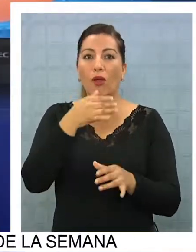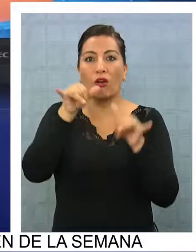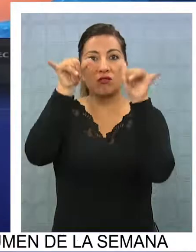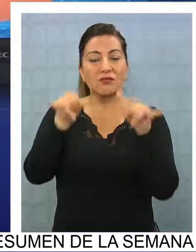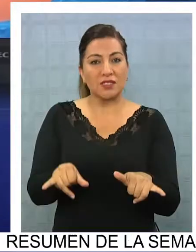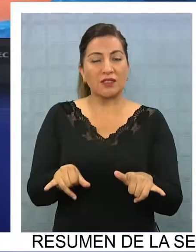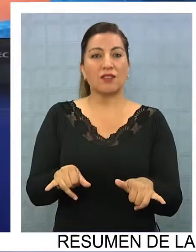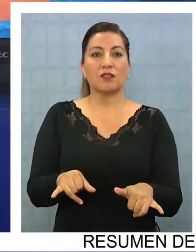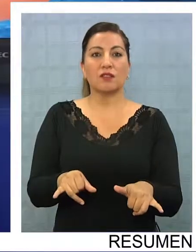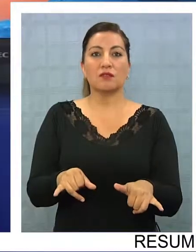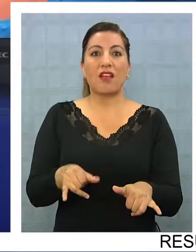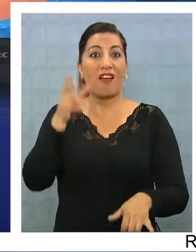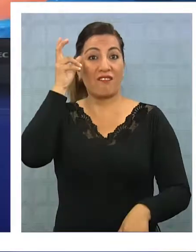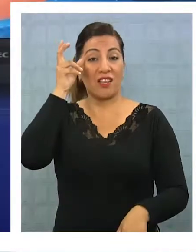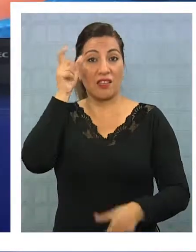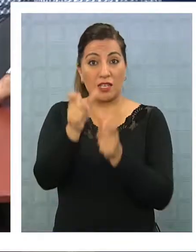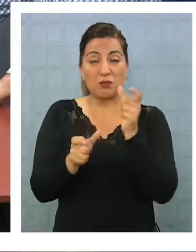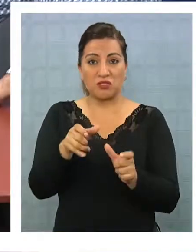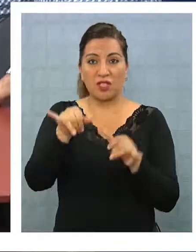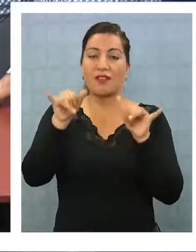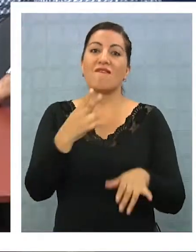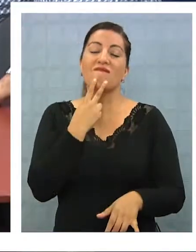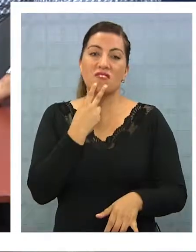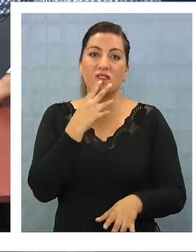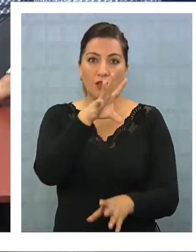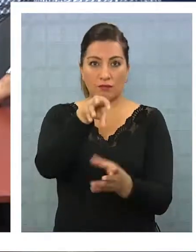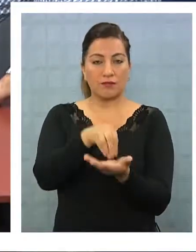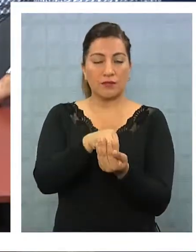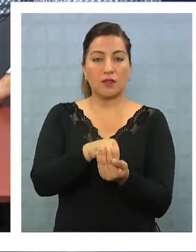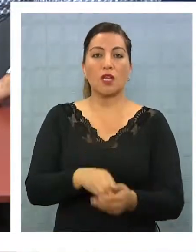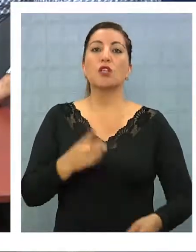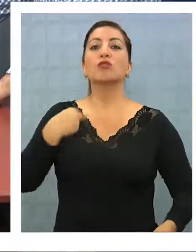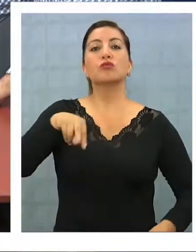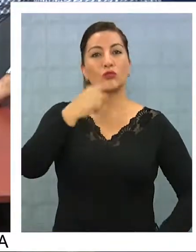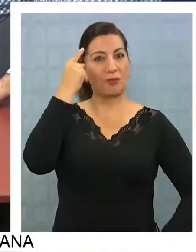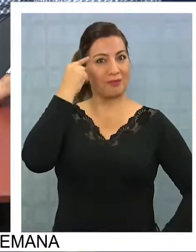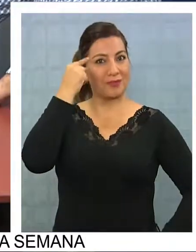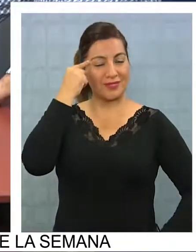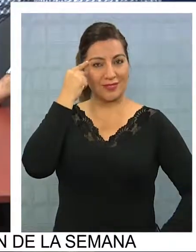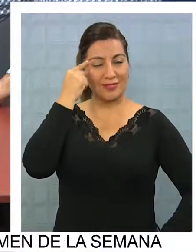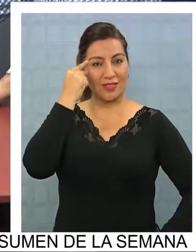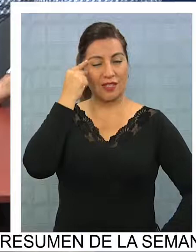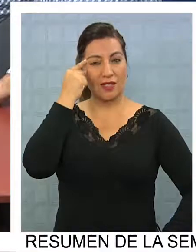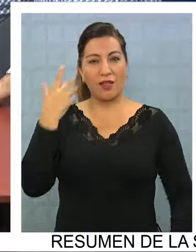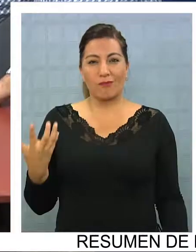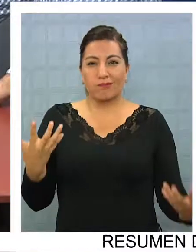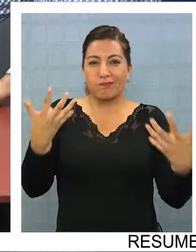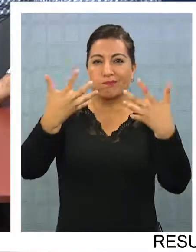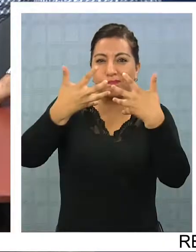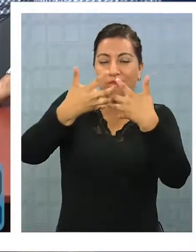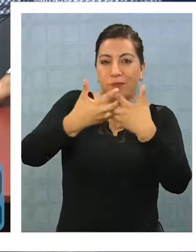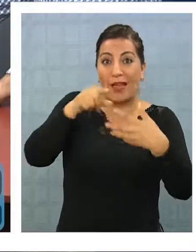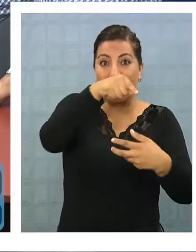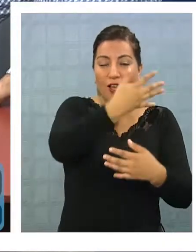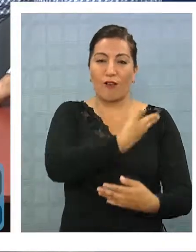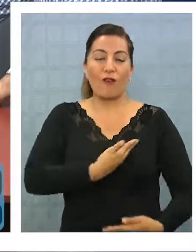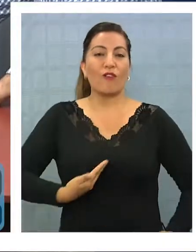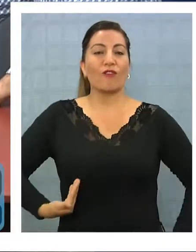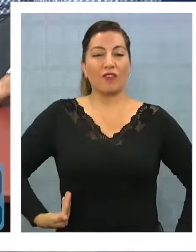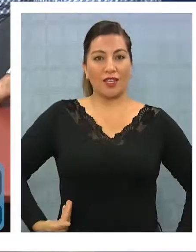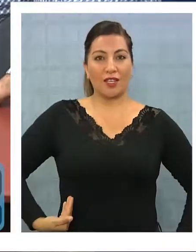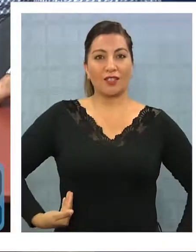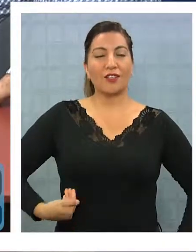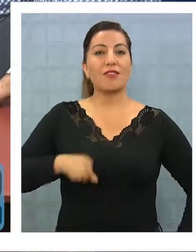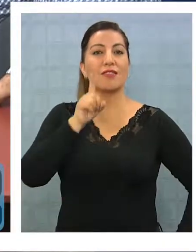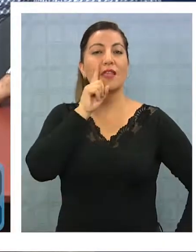mejor también a sus talentos. Entonces, yo creo que aquí hay que pensar en una mezcla entre que el gobierno tiene que